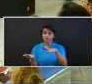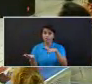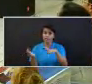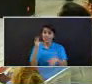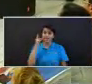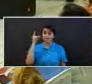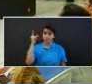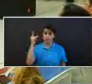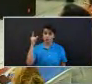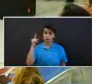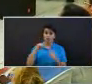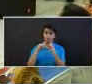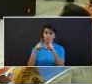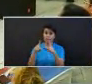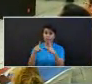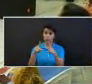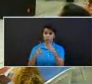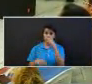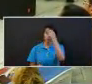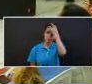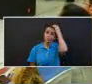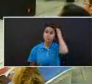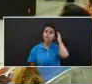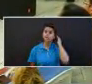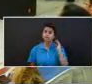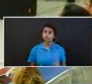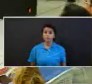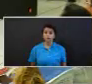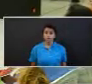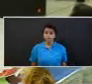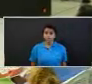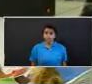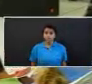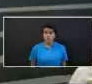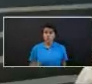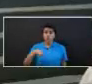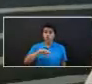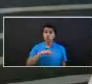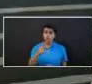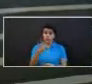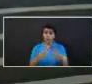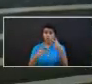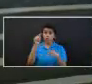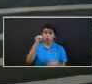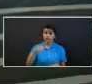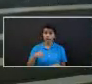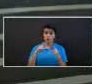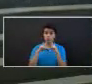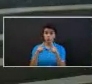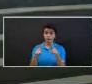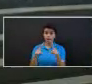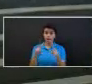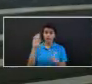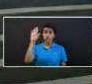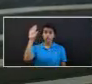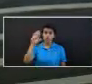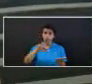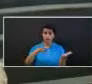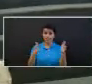del Señor anunciáis. De modo que nosotros venimos hoy a anunciar su